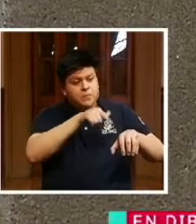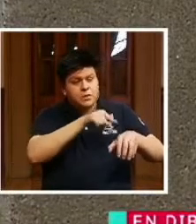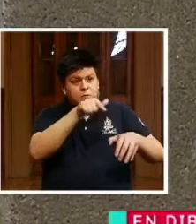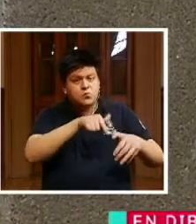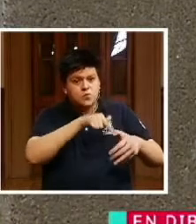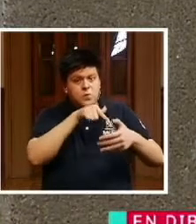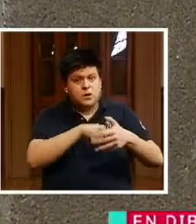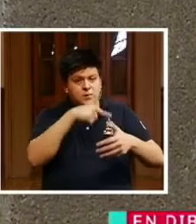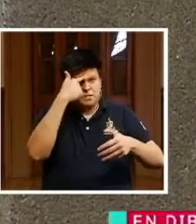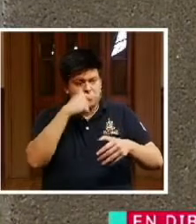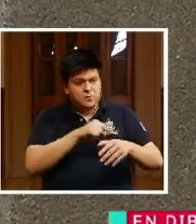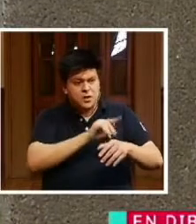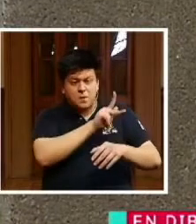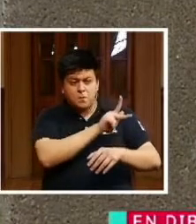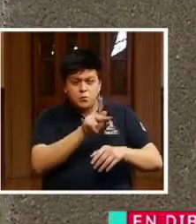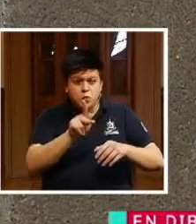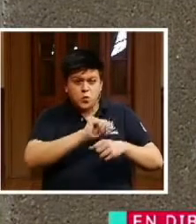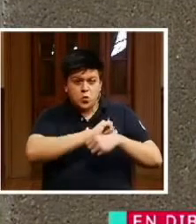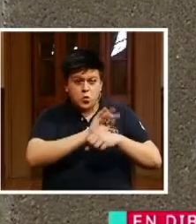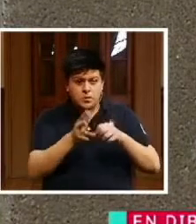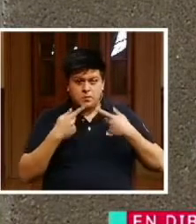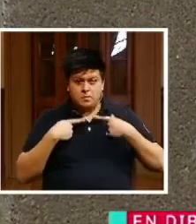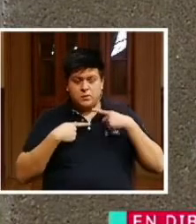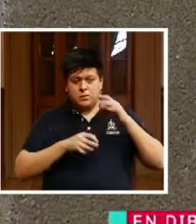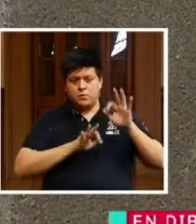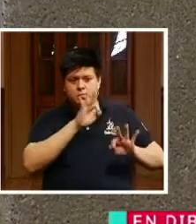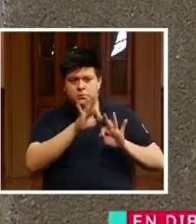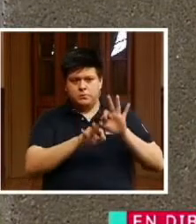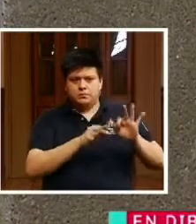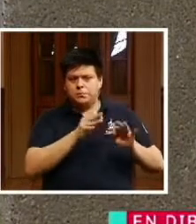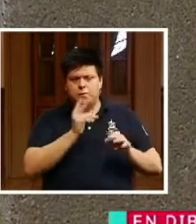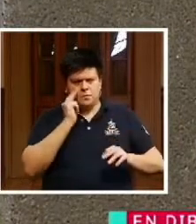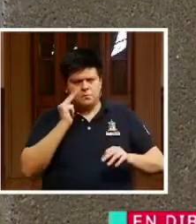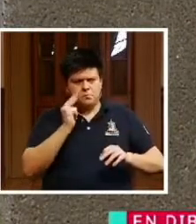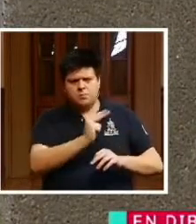la atención de pacientes COVID. Se atiende de manera